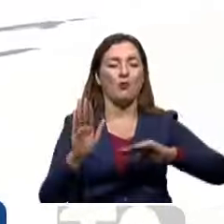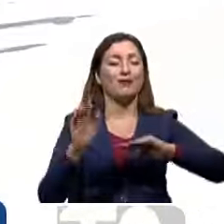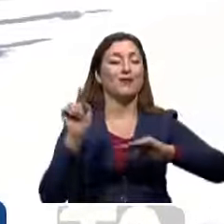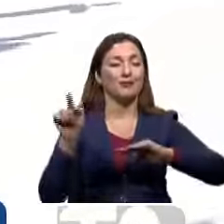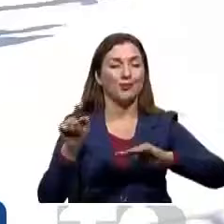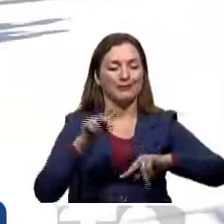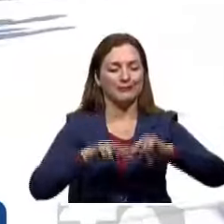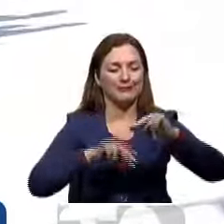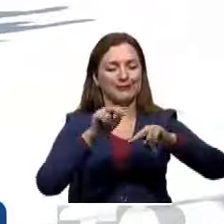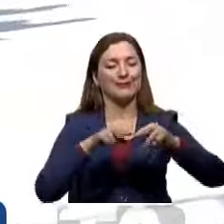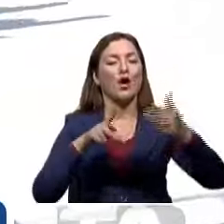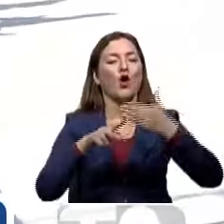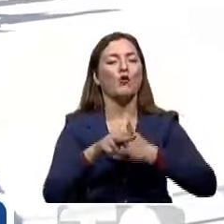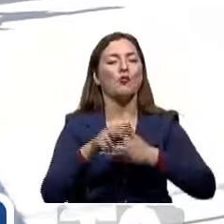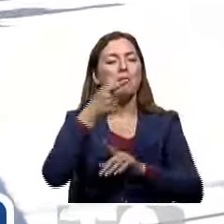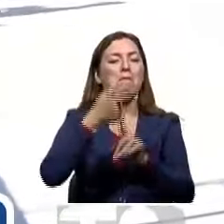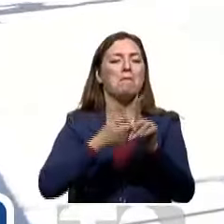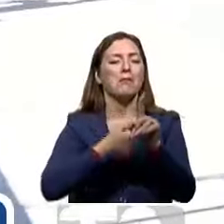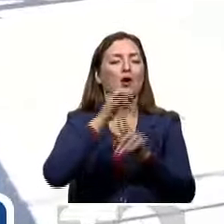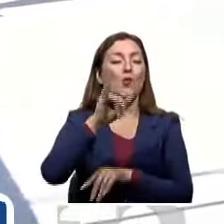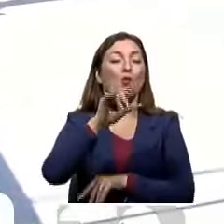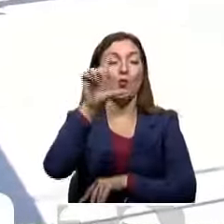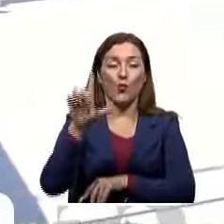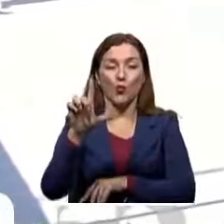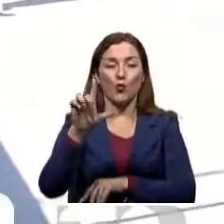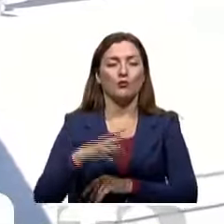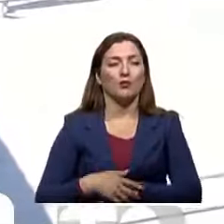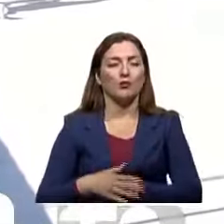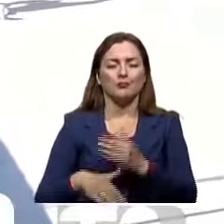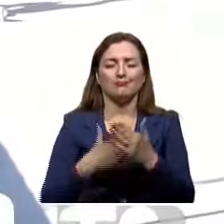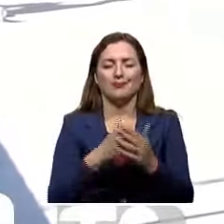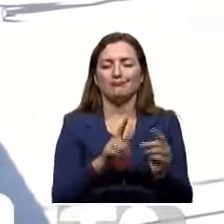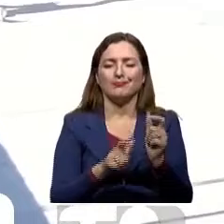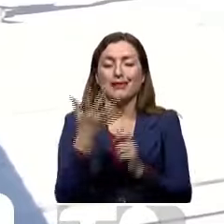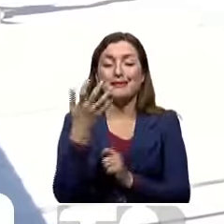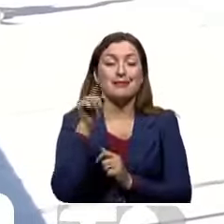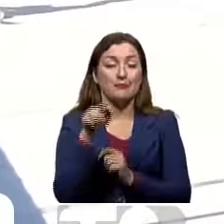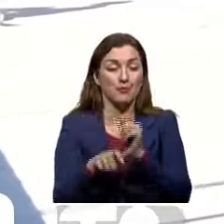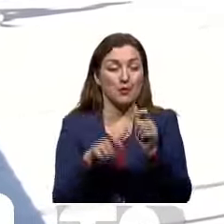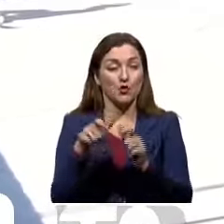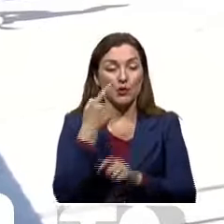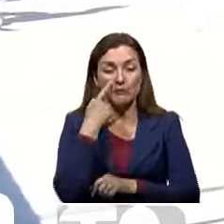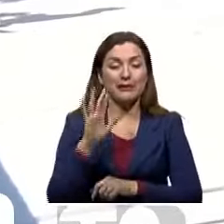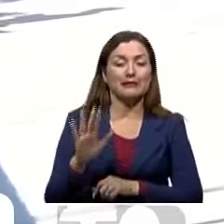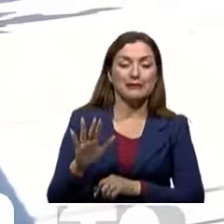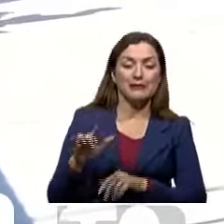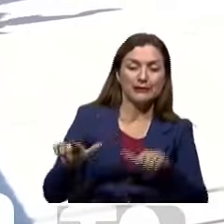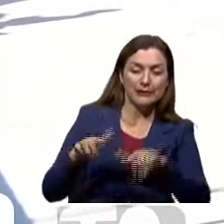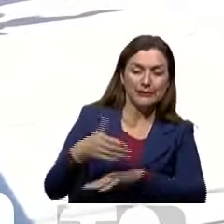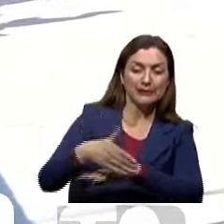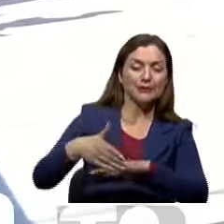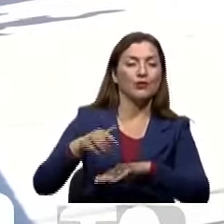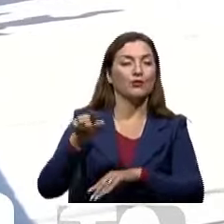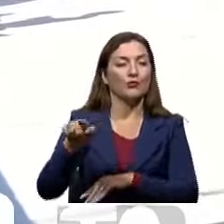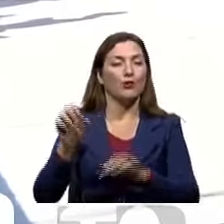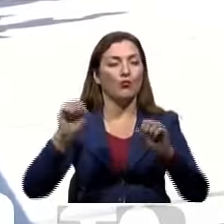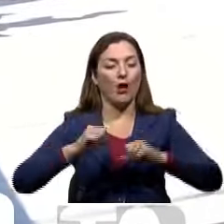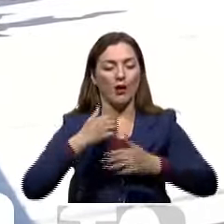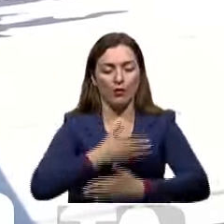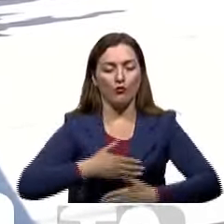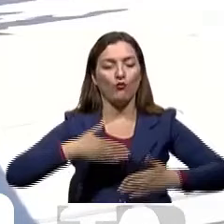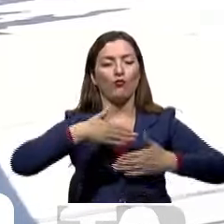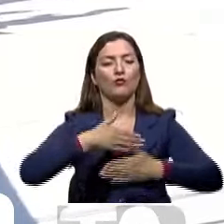esta obra en el mes de julio, para que todos los vecinos, los más de 15.000 vecinos que hay en las inmediaciones de este parque, puedan